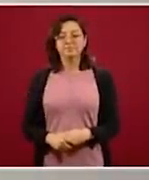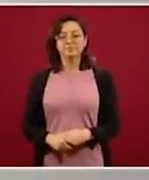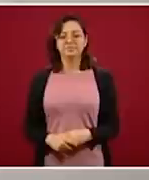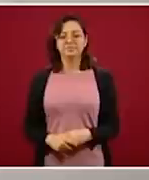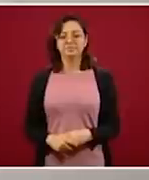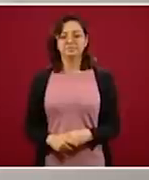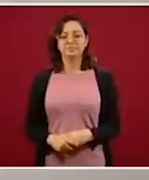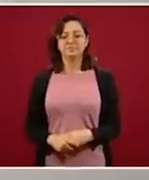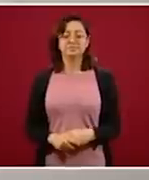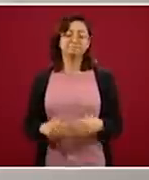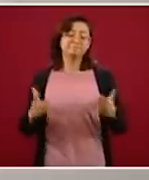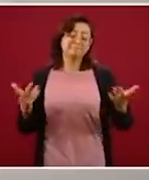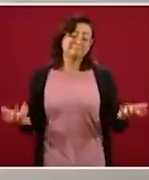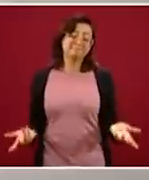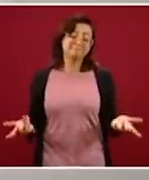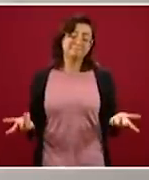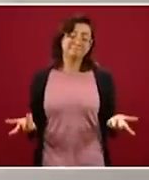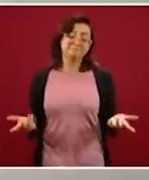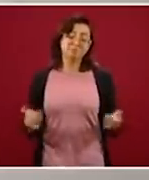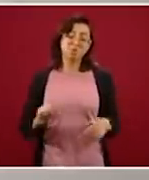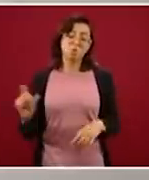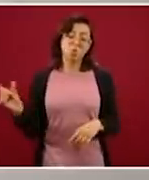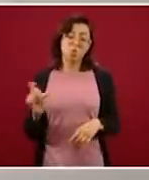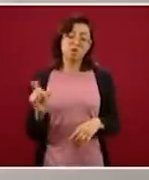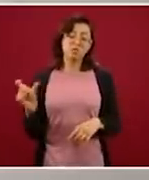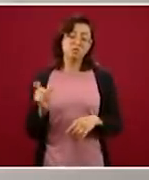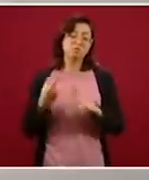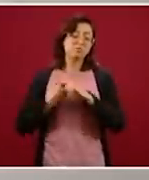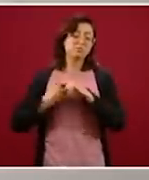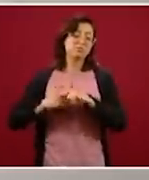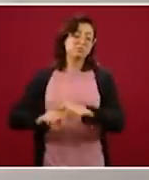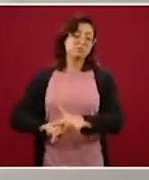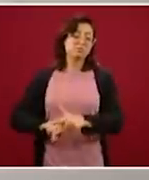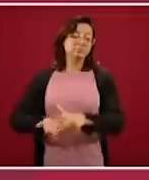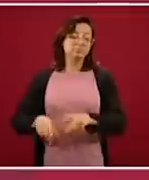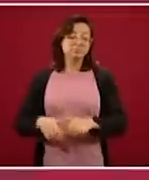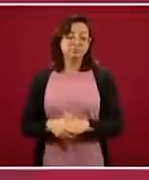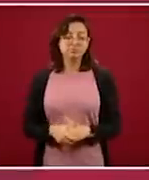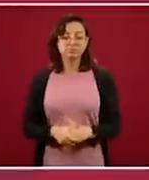Entonces, ¿desde cuándo viene esto?